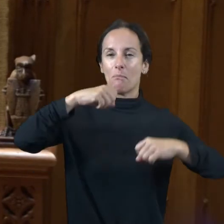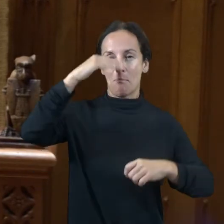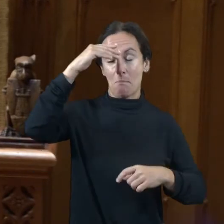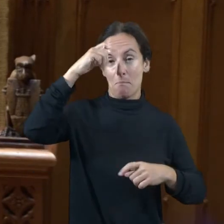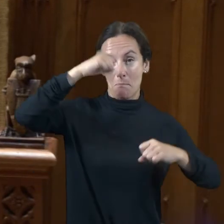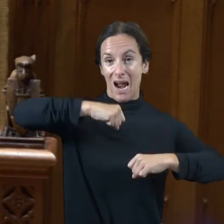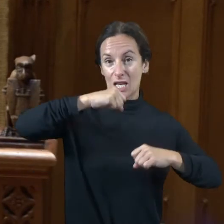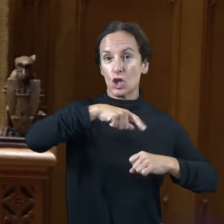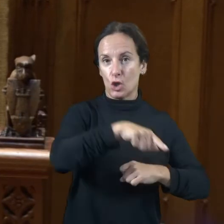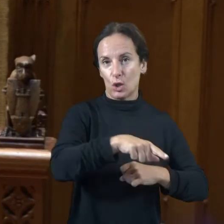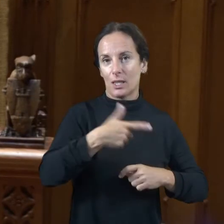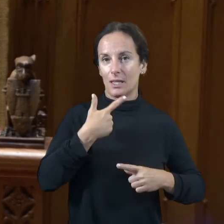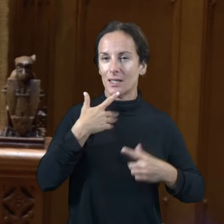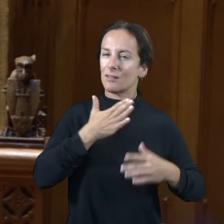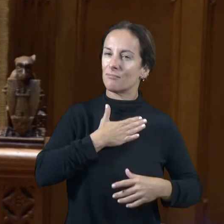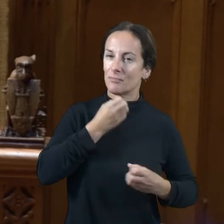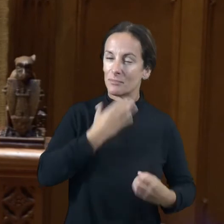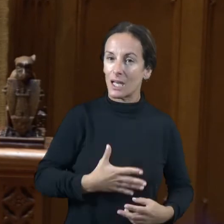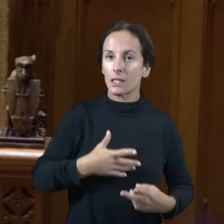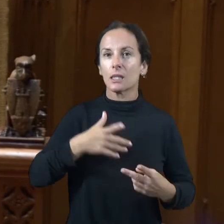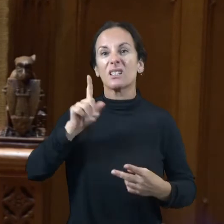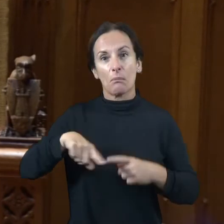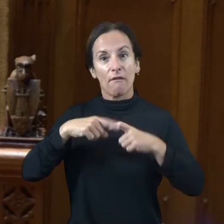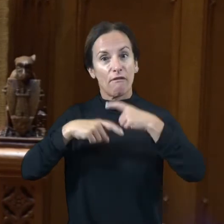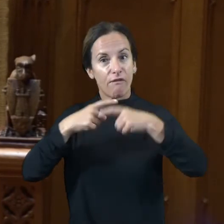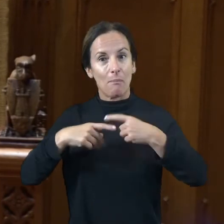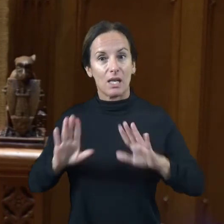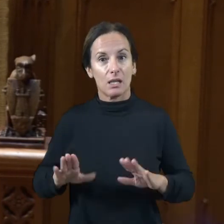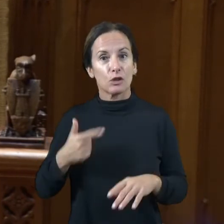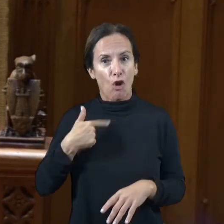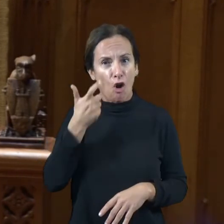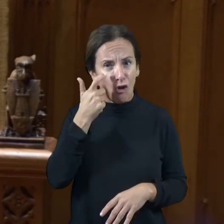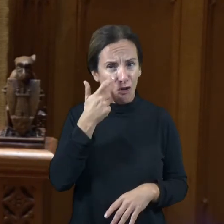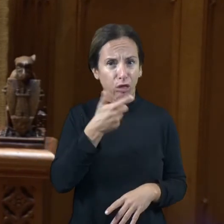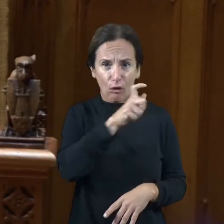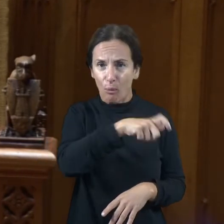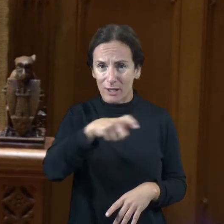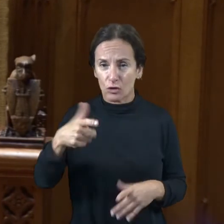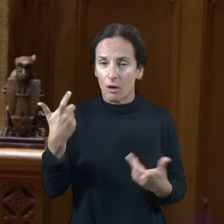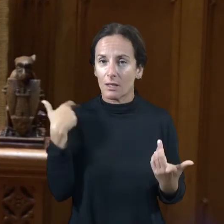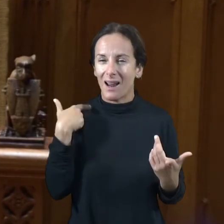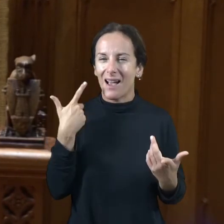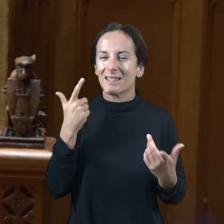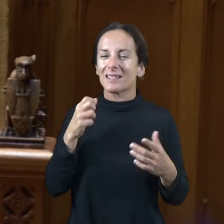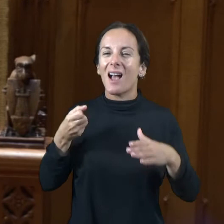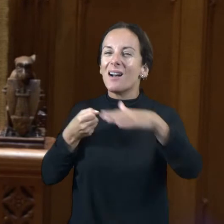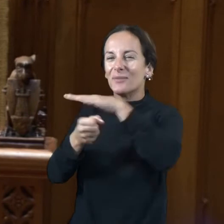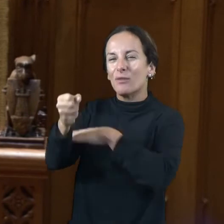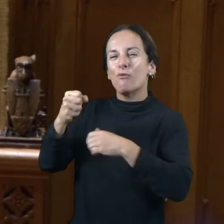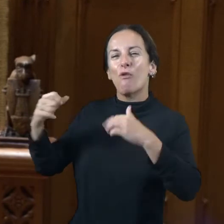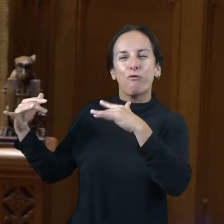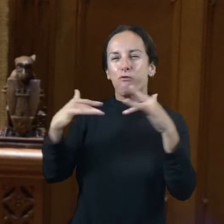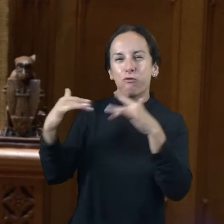que han retirado al niño de jugar a fútbol porque no querían ellos pelearse entonces creo que también el Consell de Mallorca